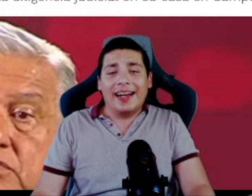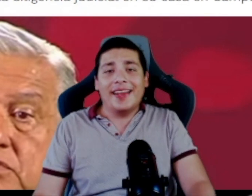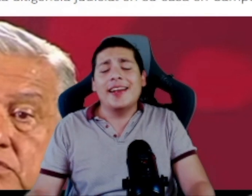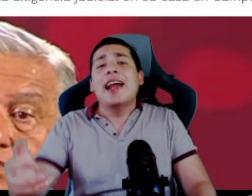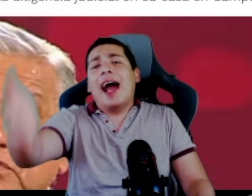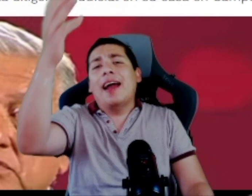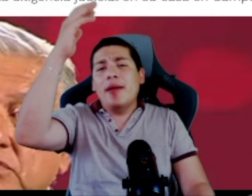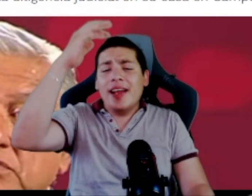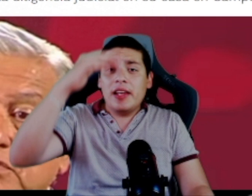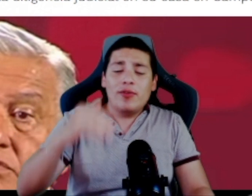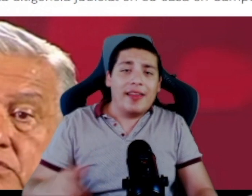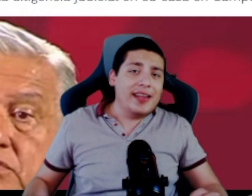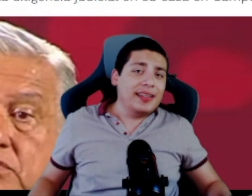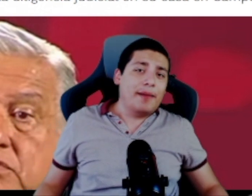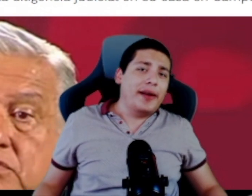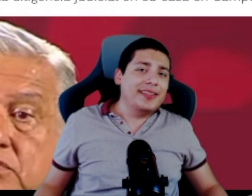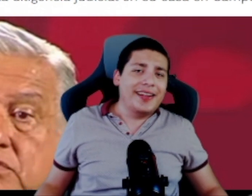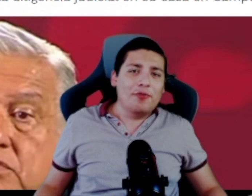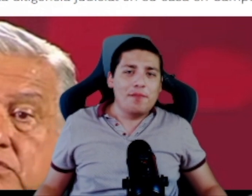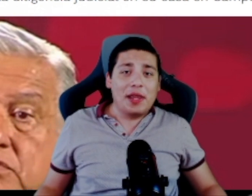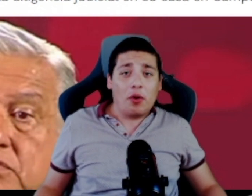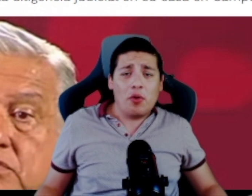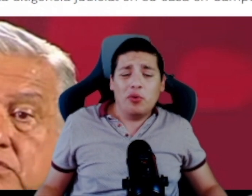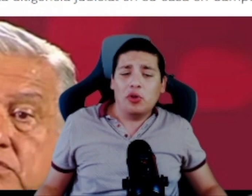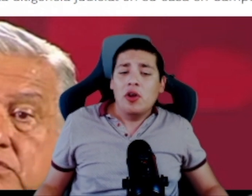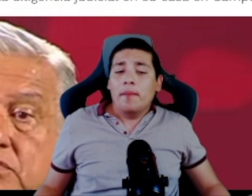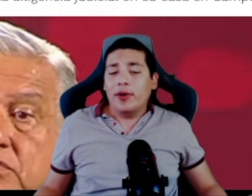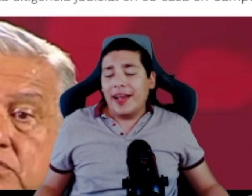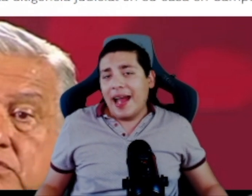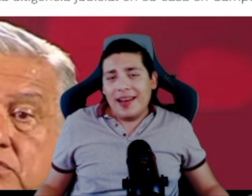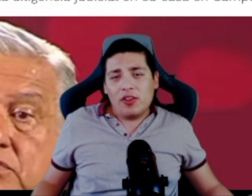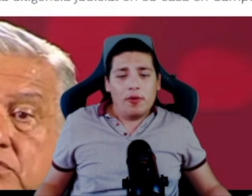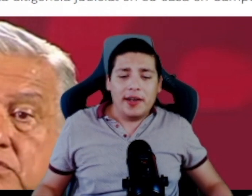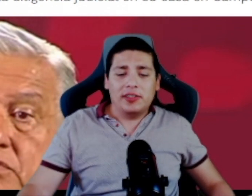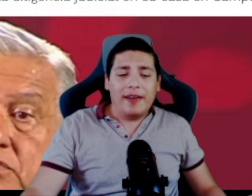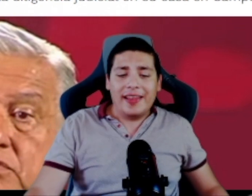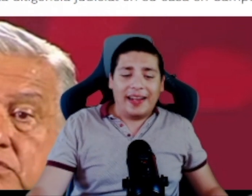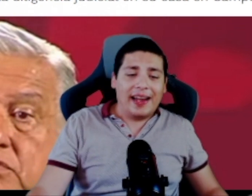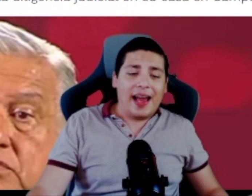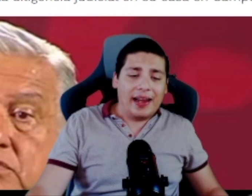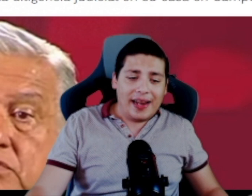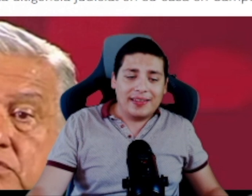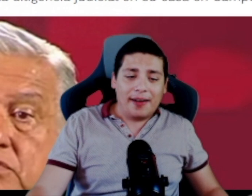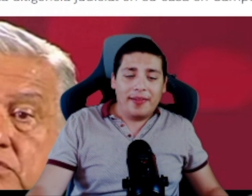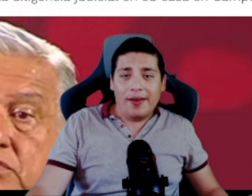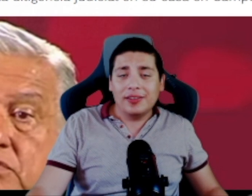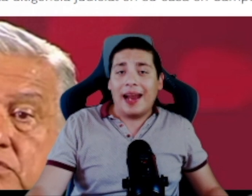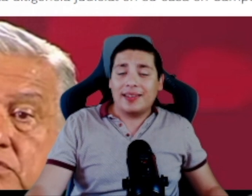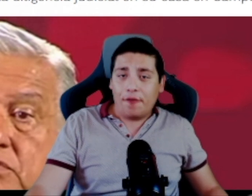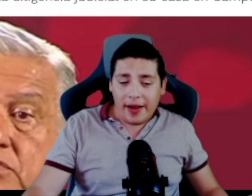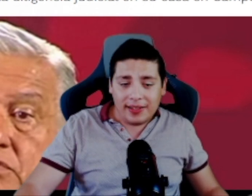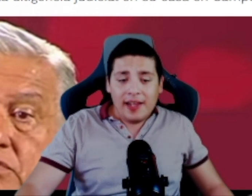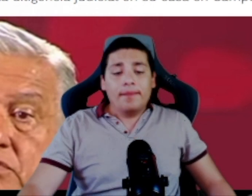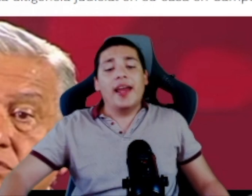Riquín Canallín. A la mera y en una de esas aparecen en un video conjunto, porque ya Alito Moreno se va a dedicar a realizar videos a